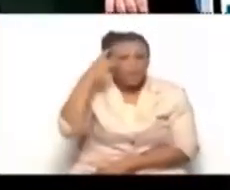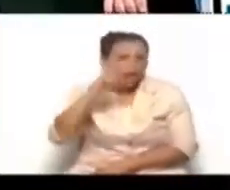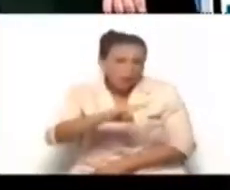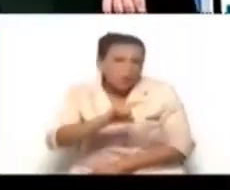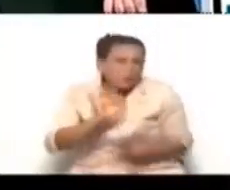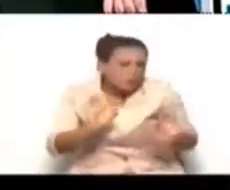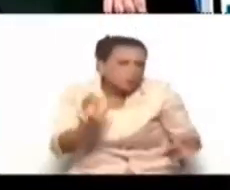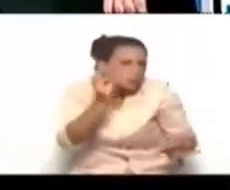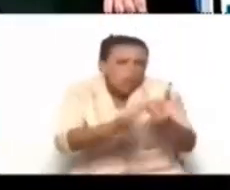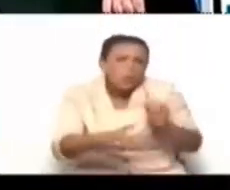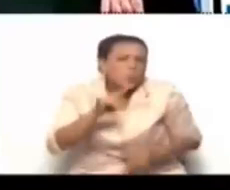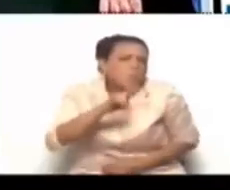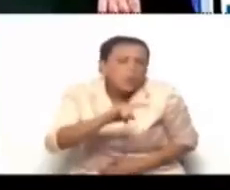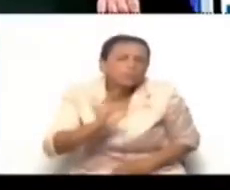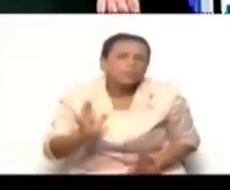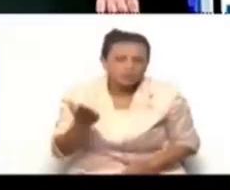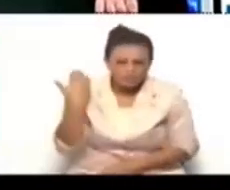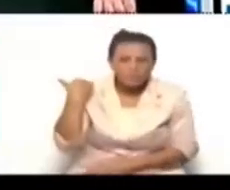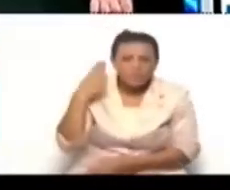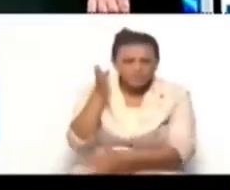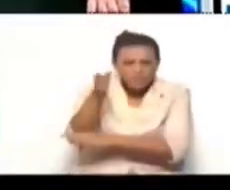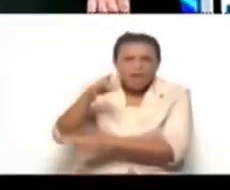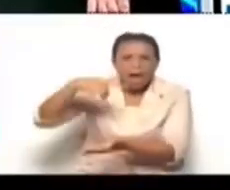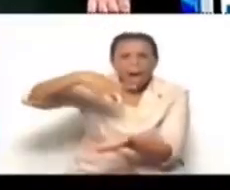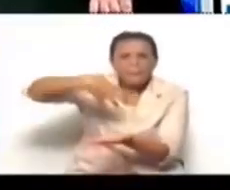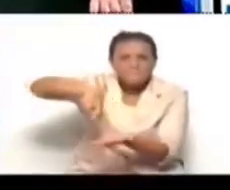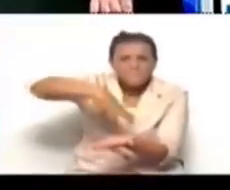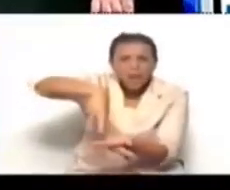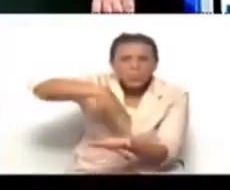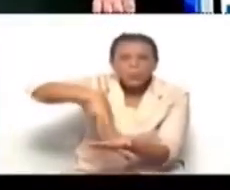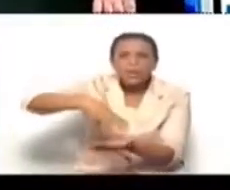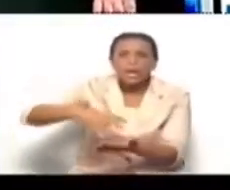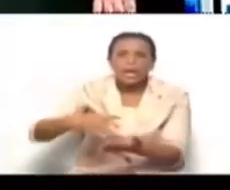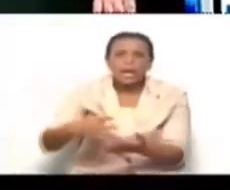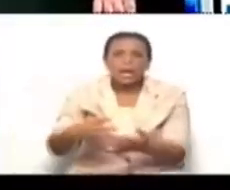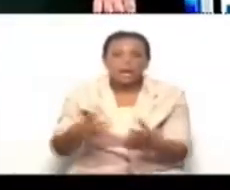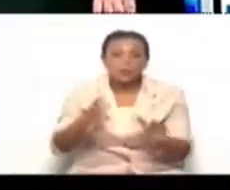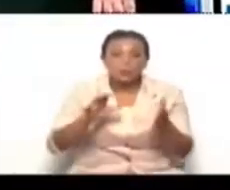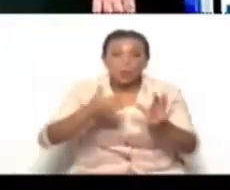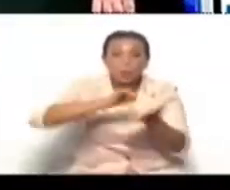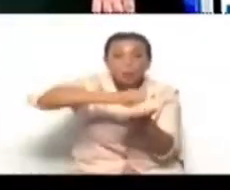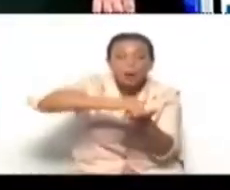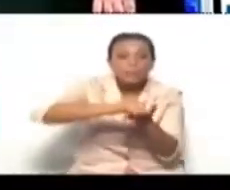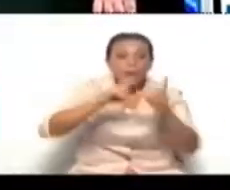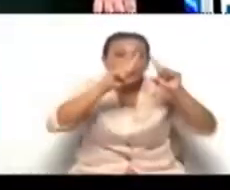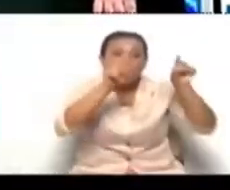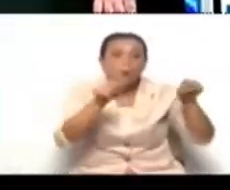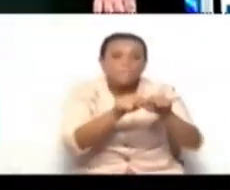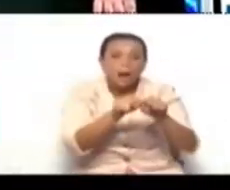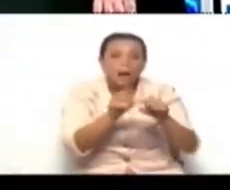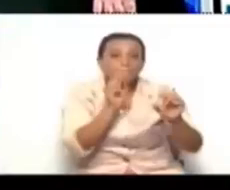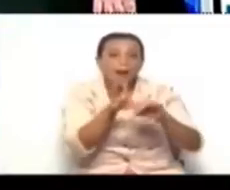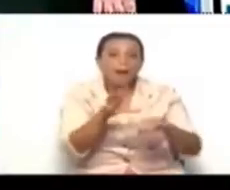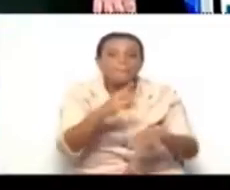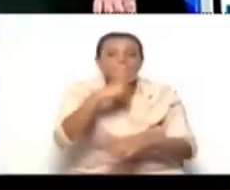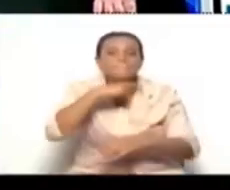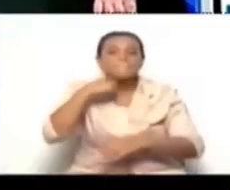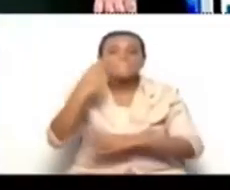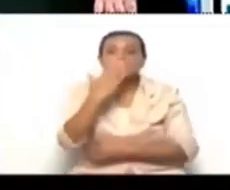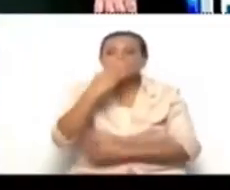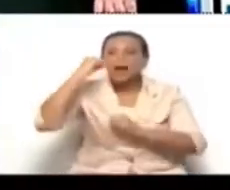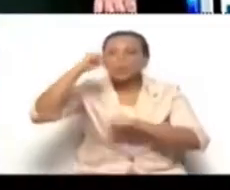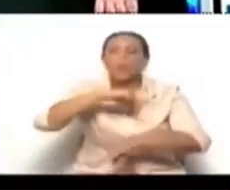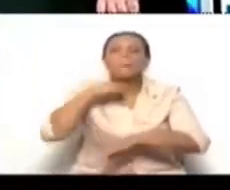precisamente, Miguel Ángel, y él publicó en su estado de WhatsApp, Maduro